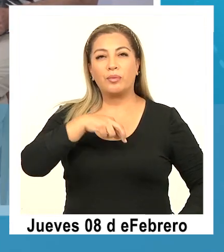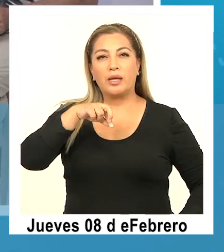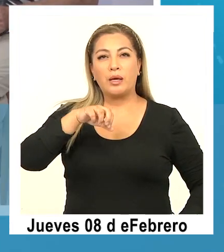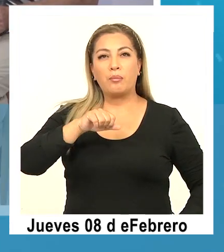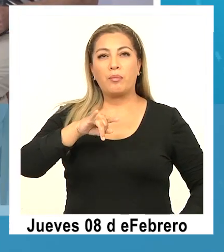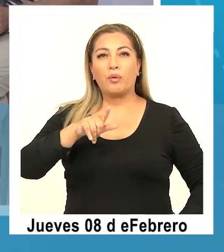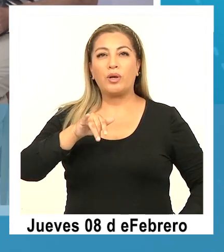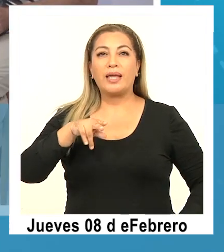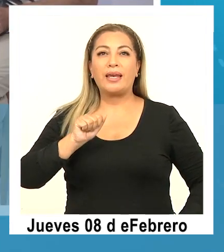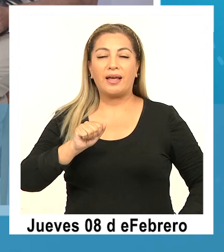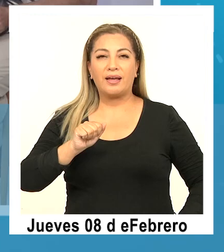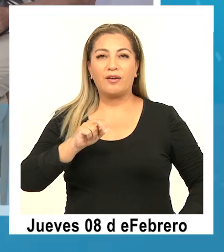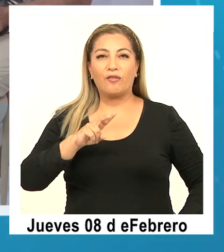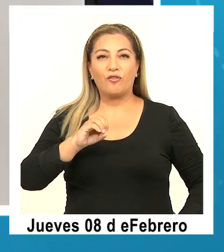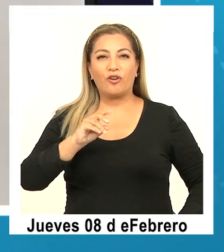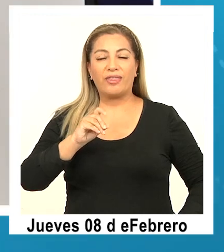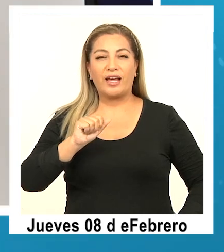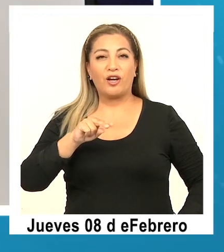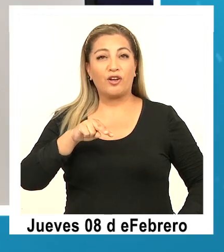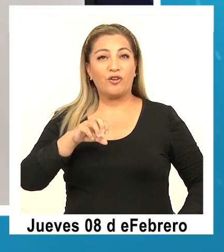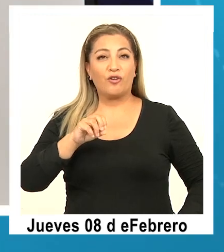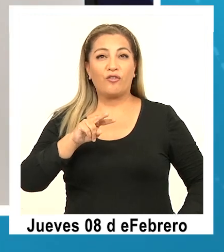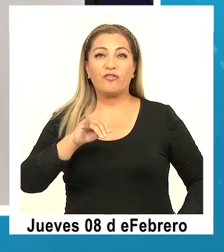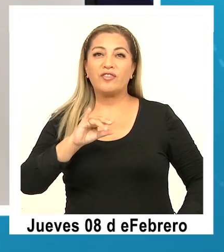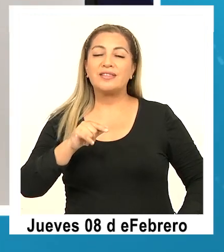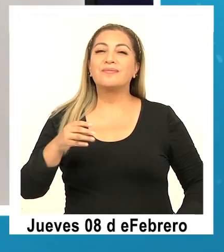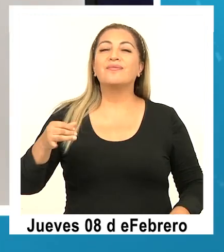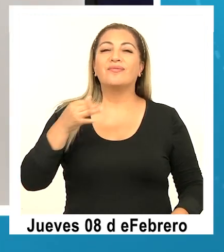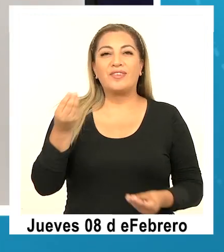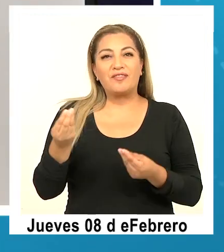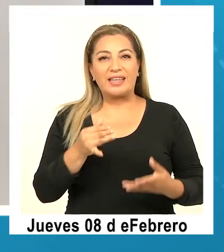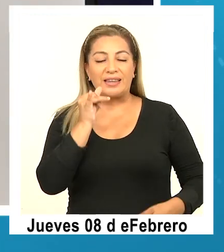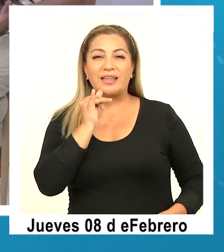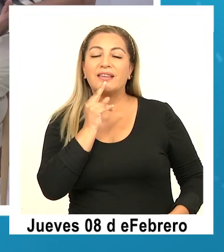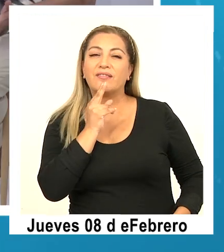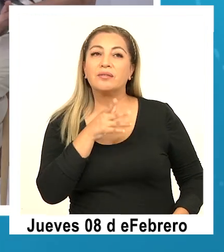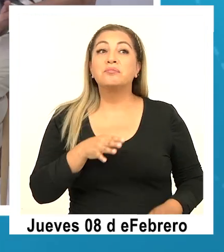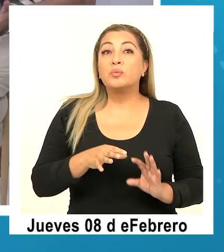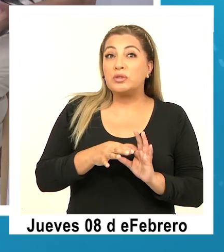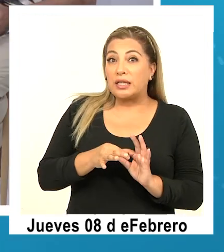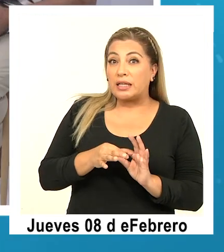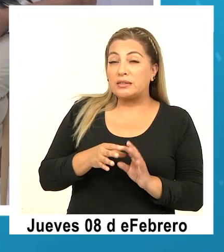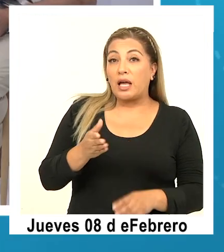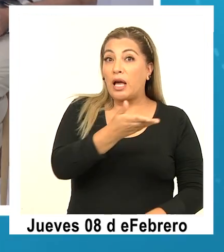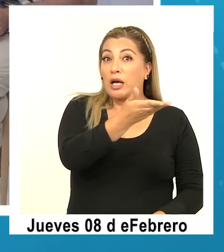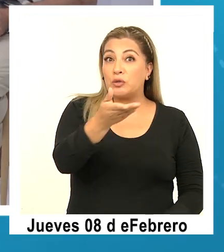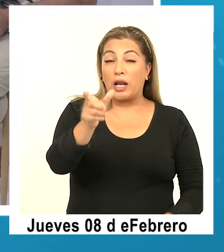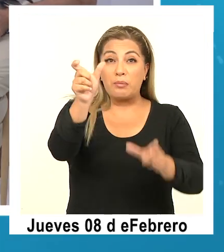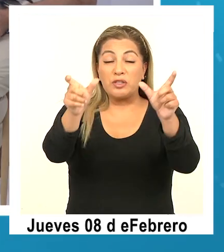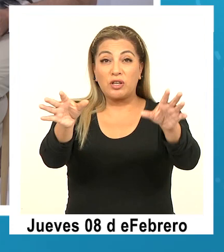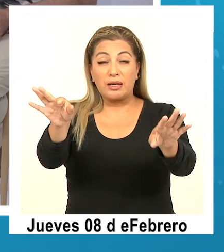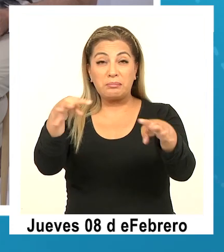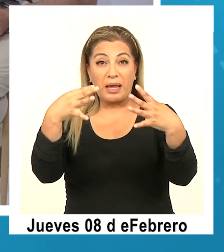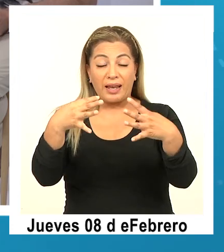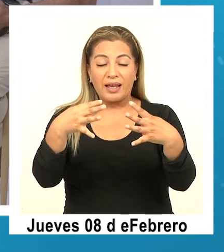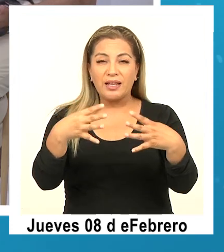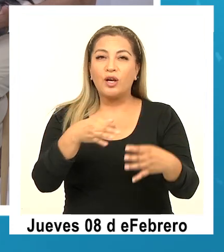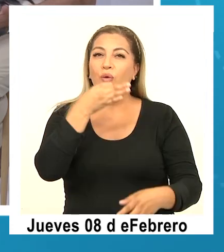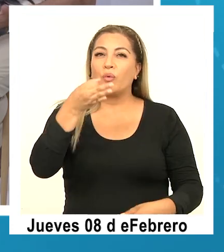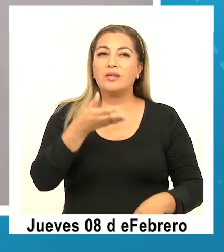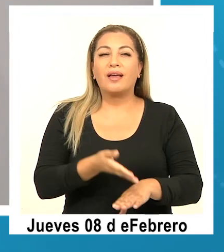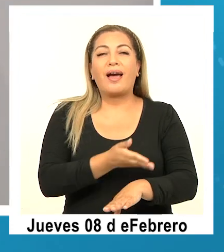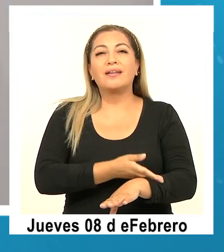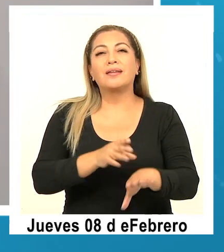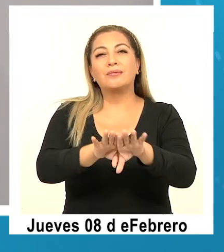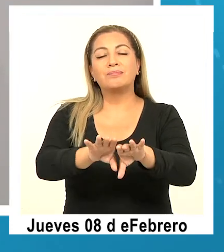Paulina Bodarnes. ¿Qué tal, senadora? Bienvenida a Iquique Televisión. Muchas gracias. Bueno, contarles, ¿cierto?, a nuestros televidentes que habíamos agendado